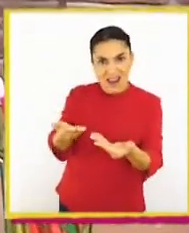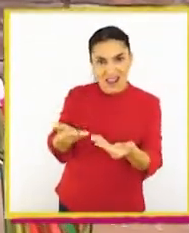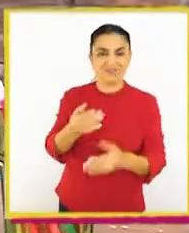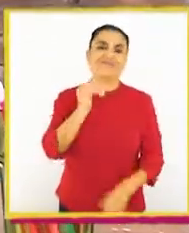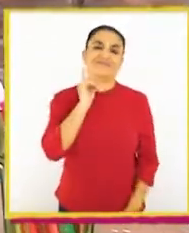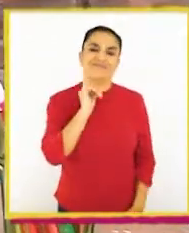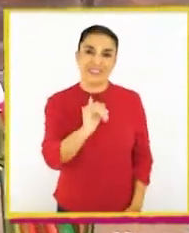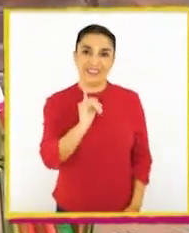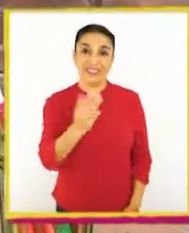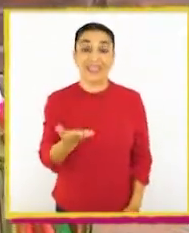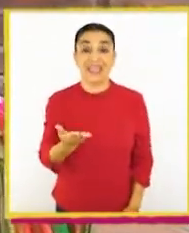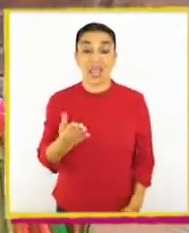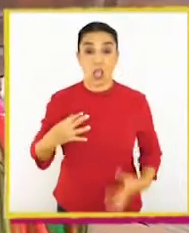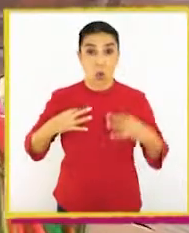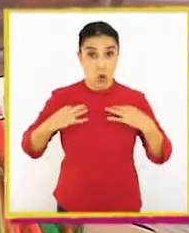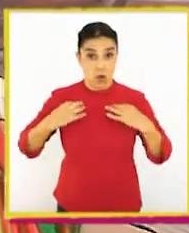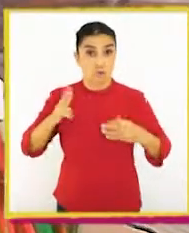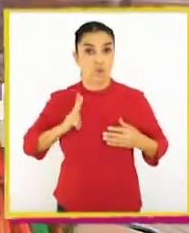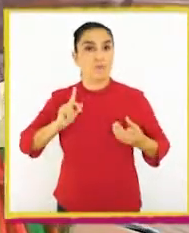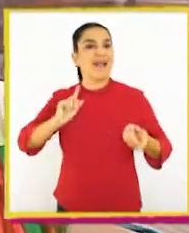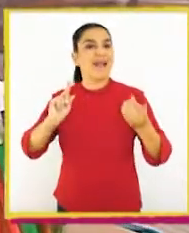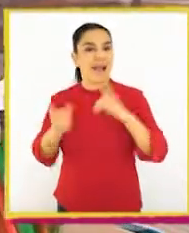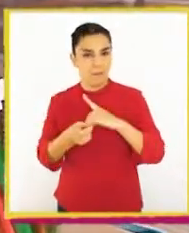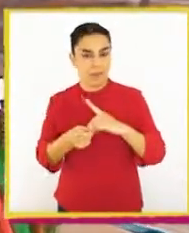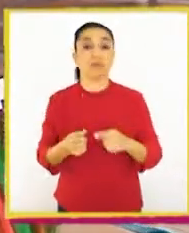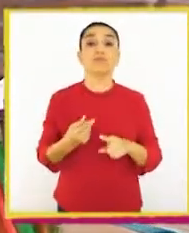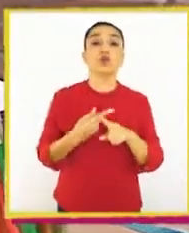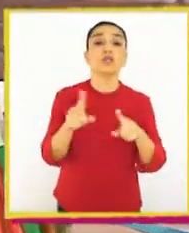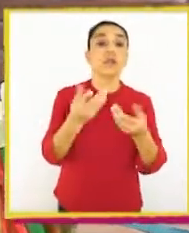¡Exacto! ¡Cambiar el uniforme! ¿Qué más?